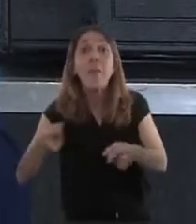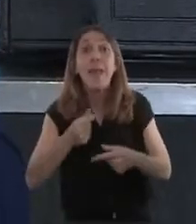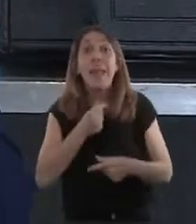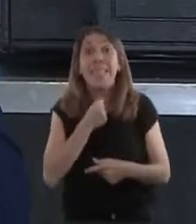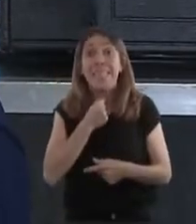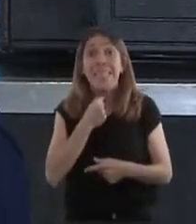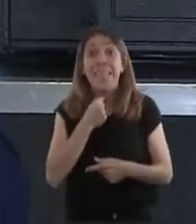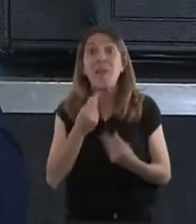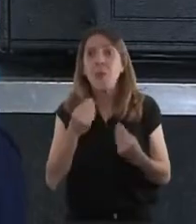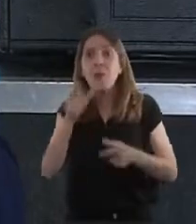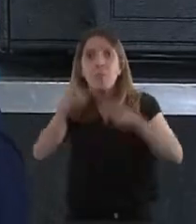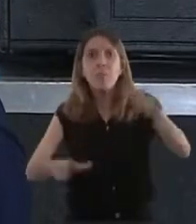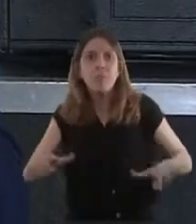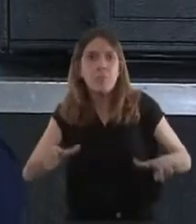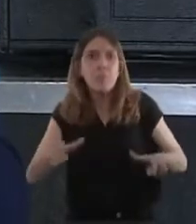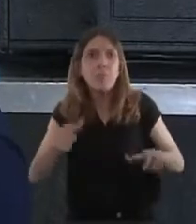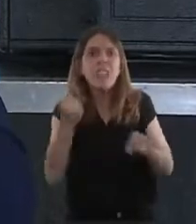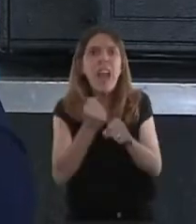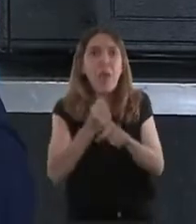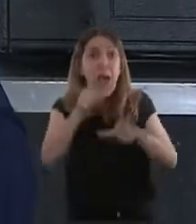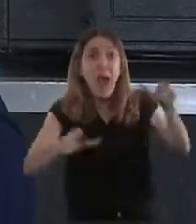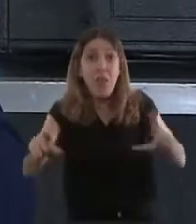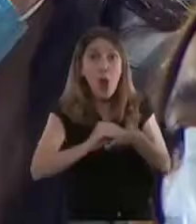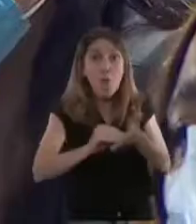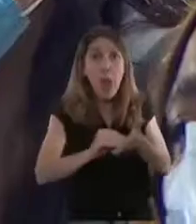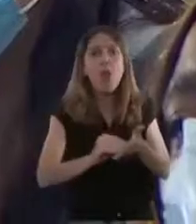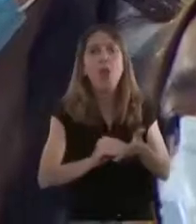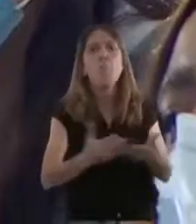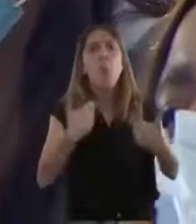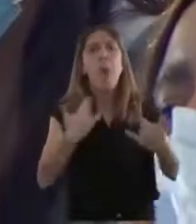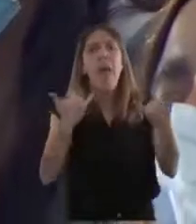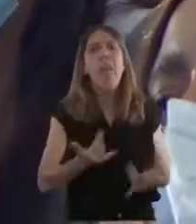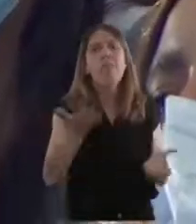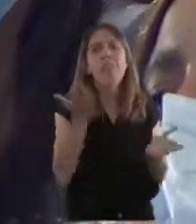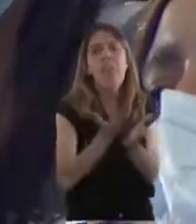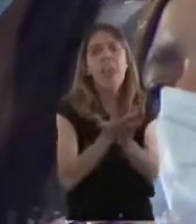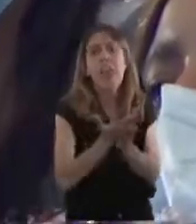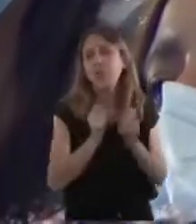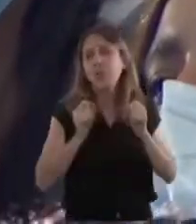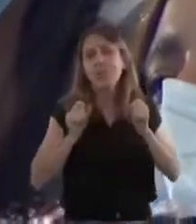que disfruten de todos los derechos que en la Argentina disfruta un trabajador.